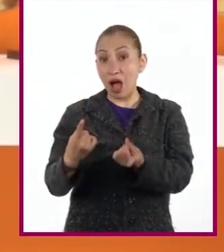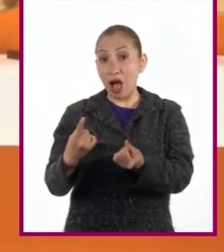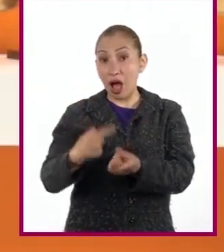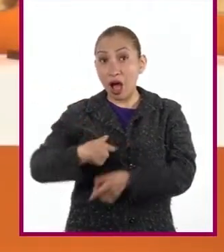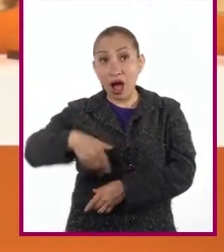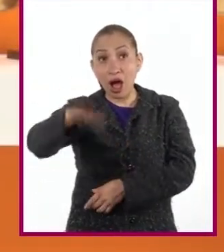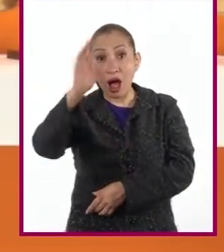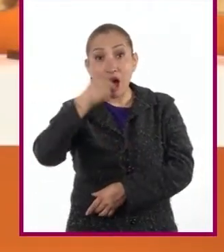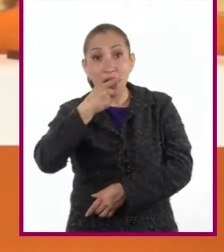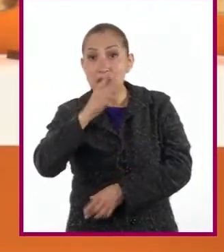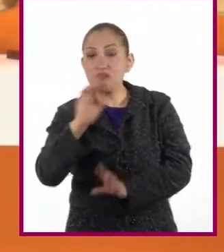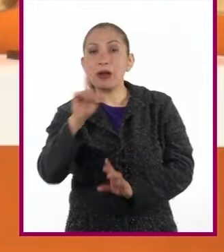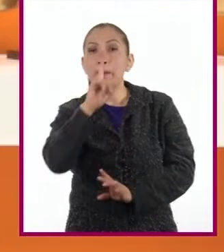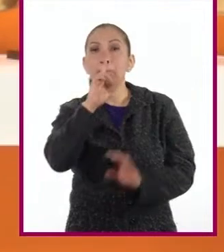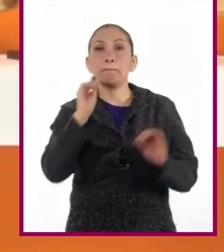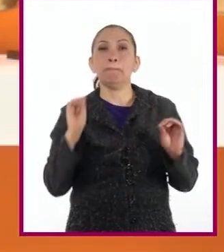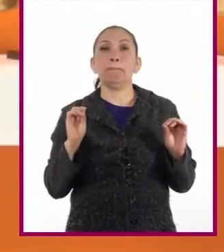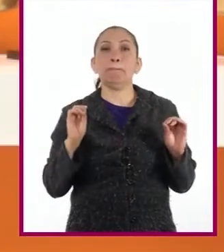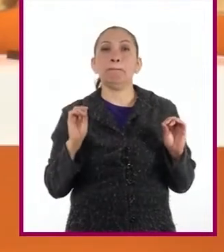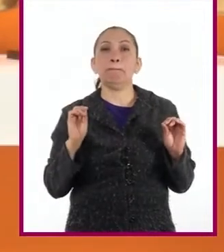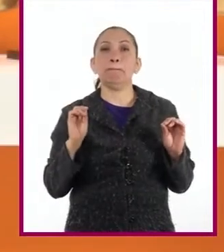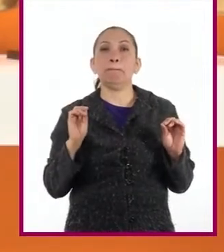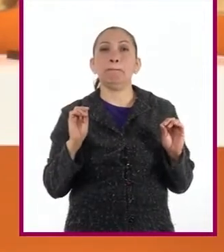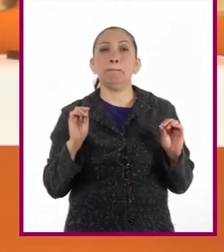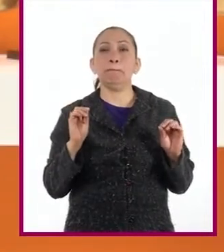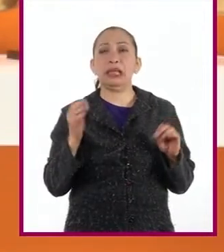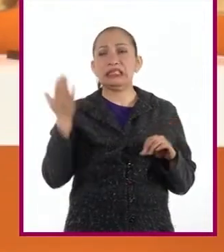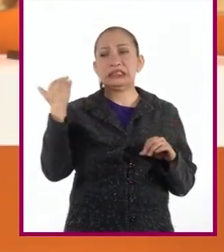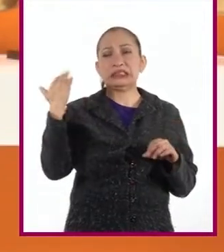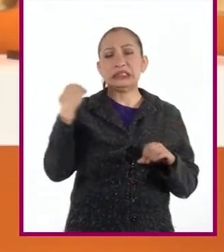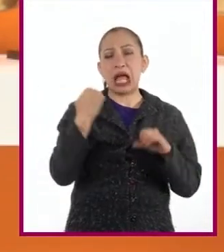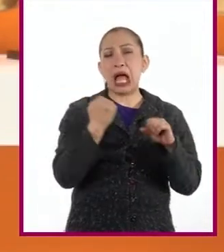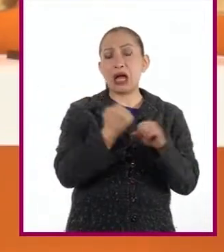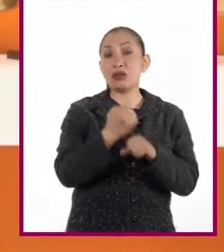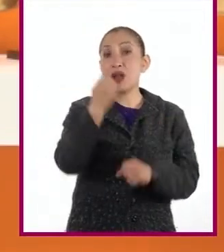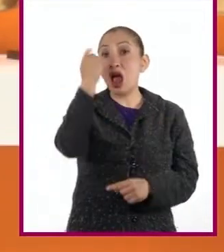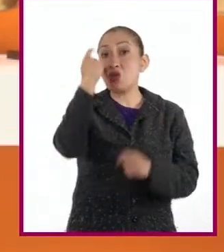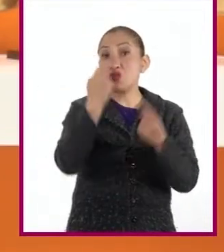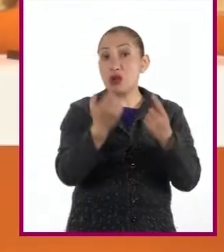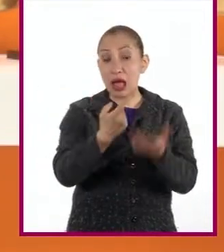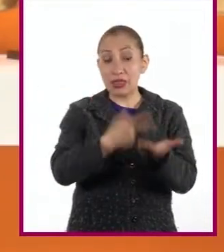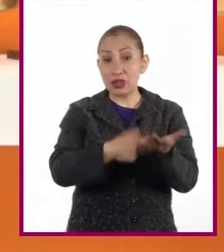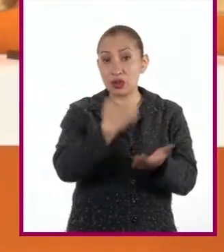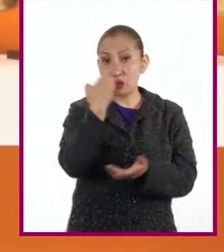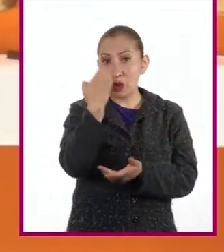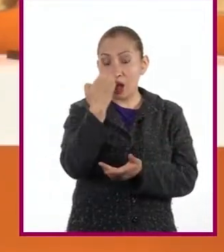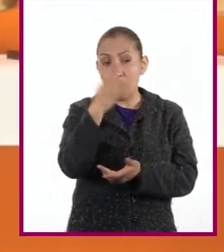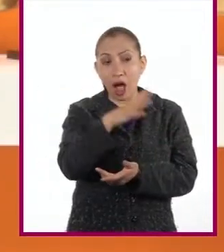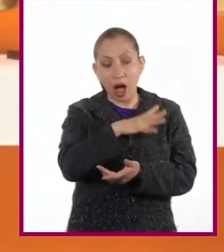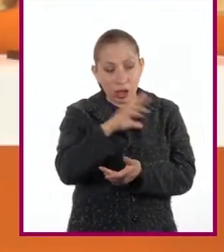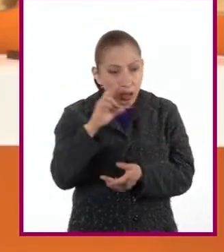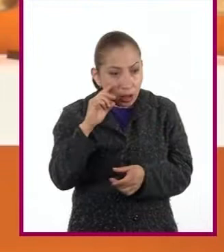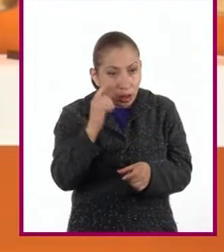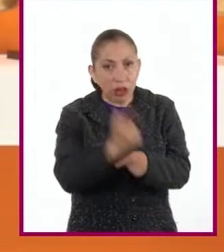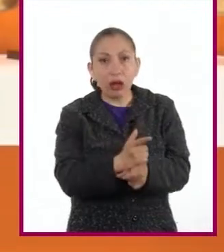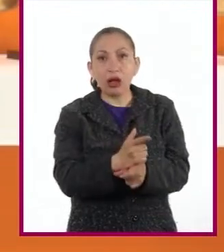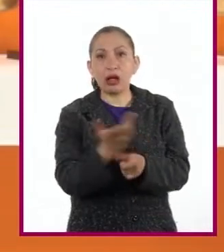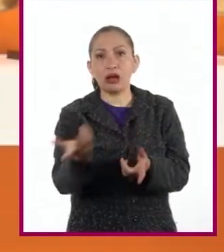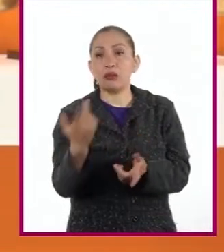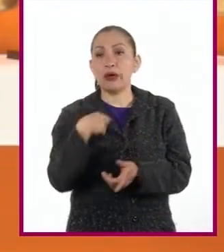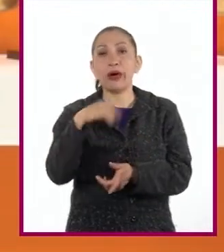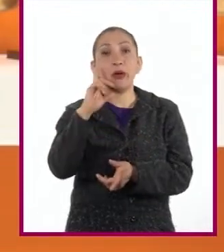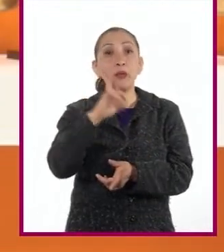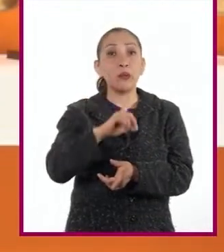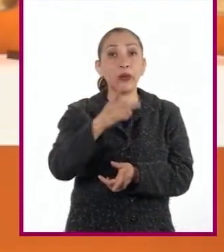necesariamente participan activamente. Hasta hace algunos años, incluso en las escuelas, existían situaciones que desfavorecían